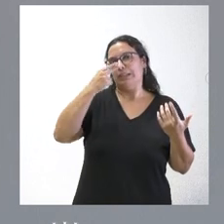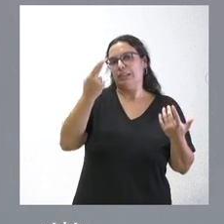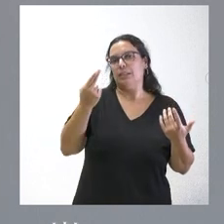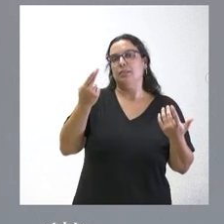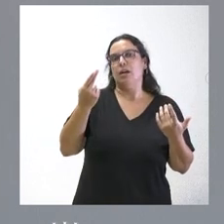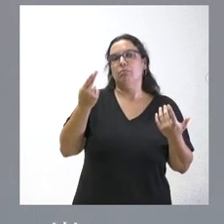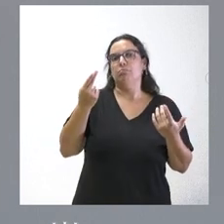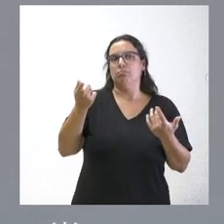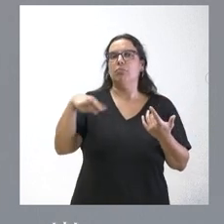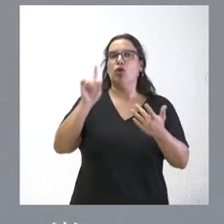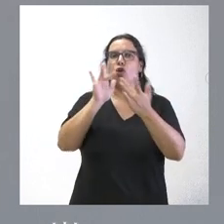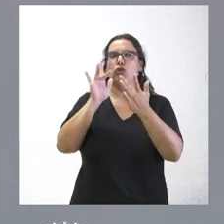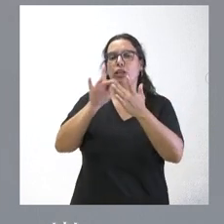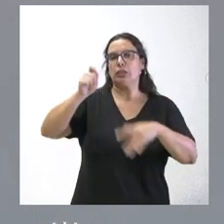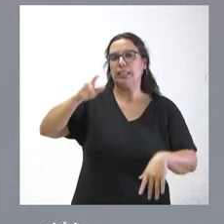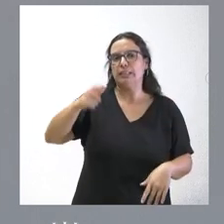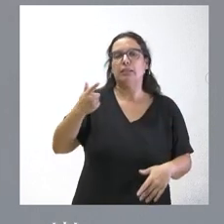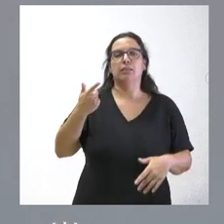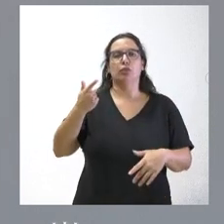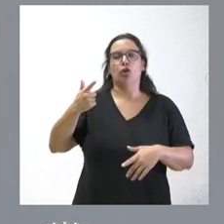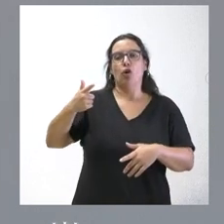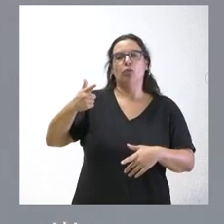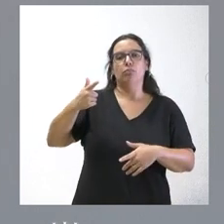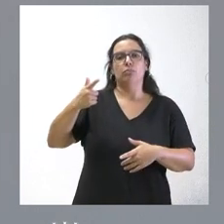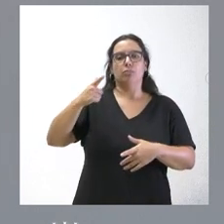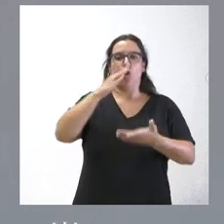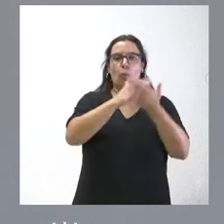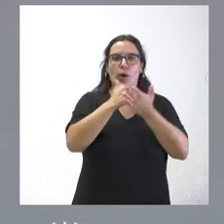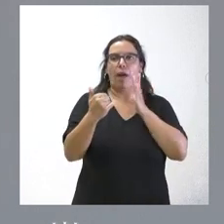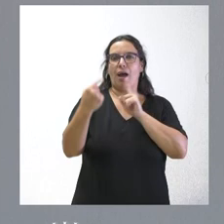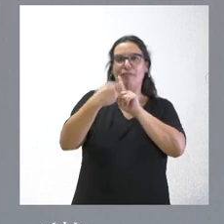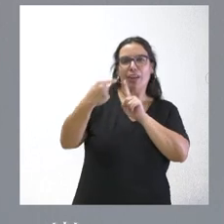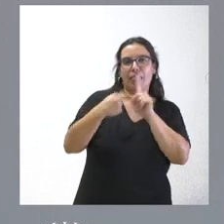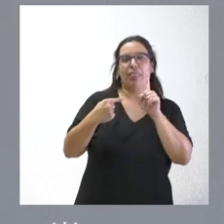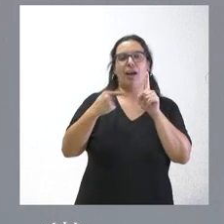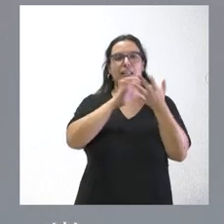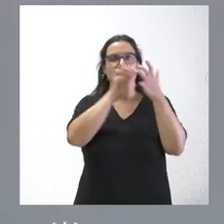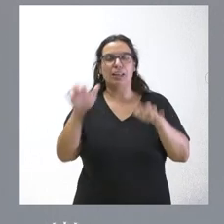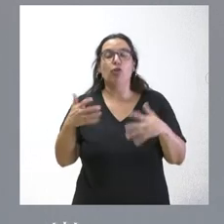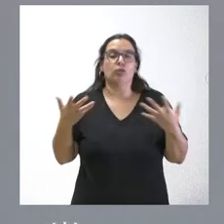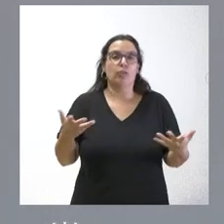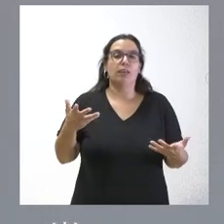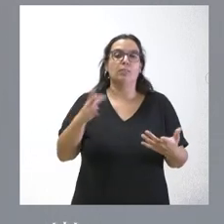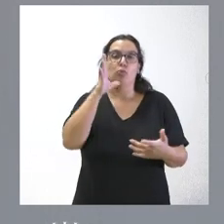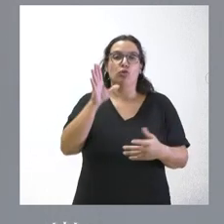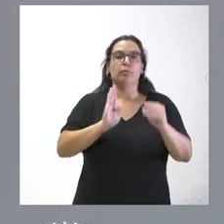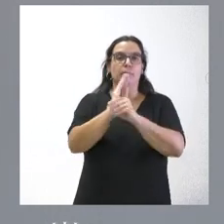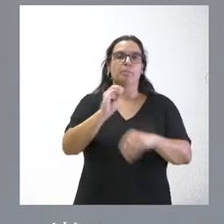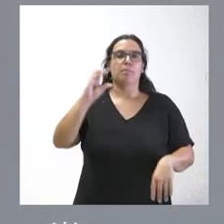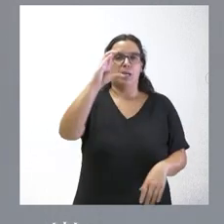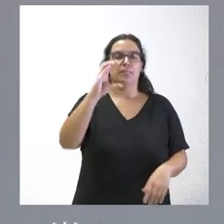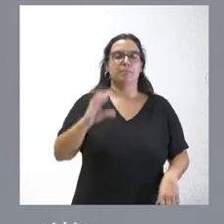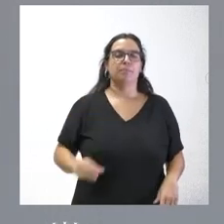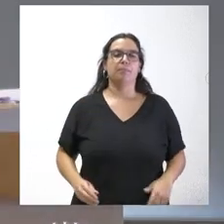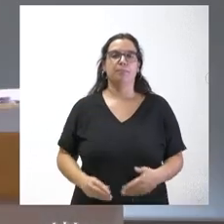este contacto permanente con el lugar de origen con su comunidad Autónoma de referencia con Castilla y león y por tanto este incremento al que hemos